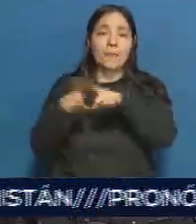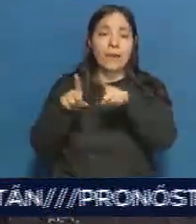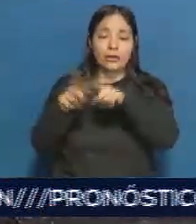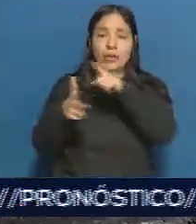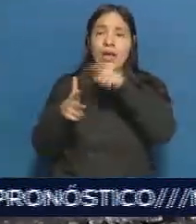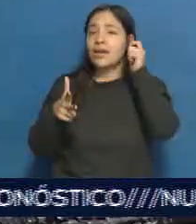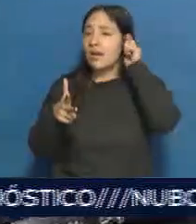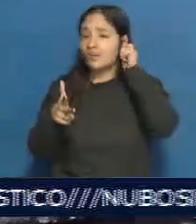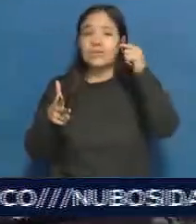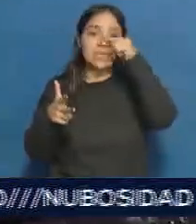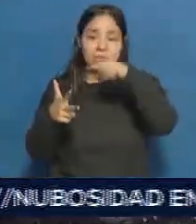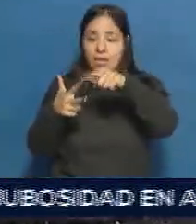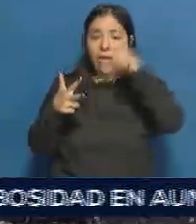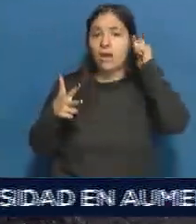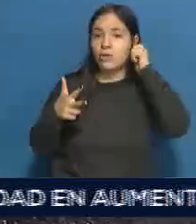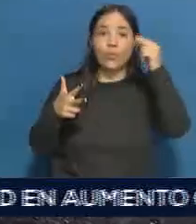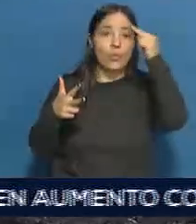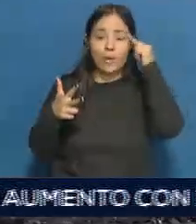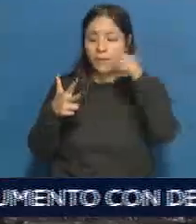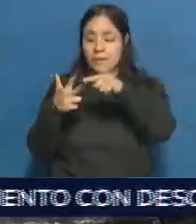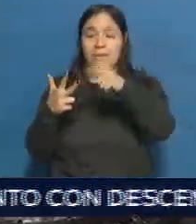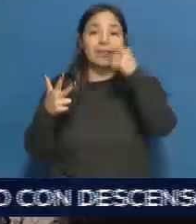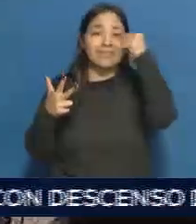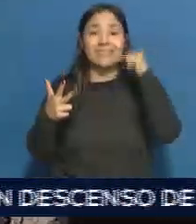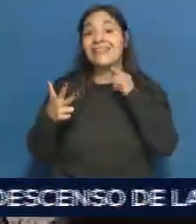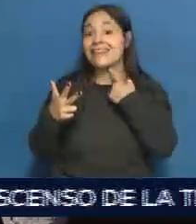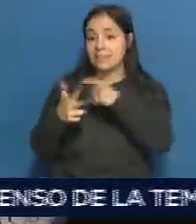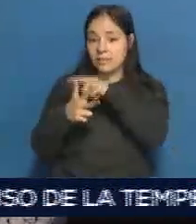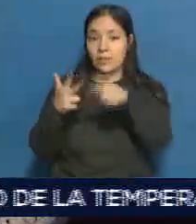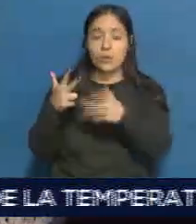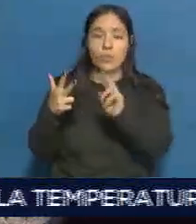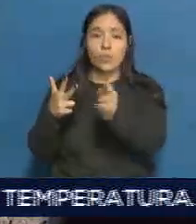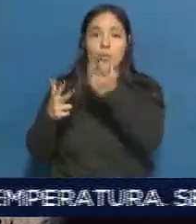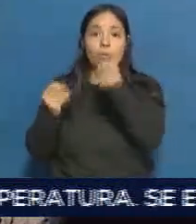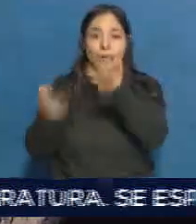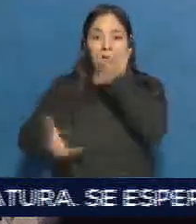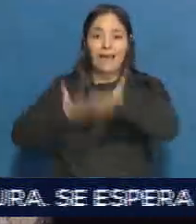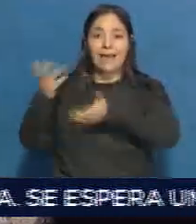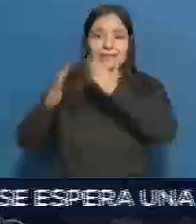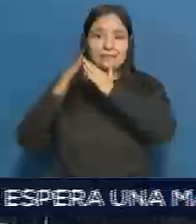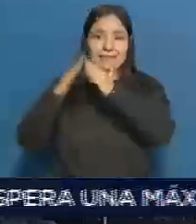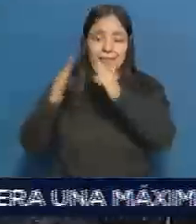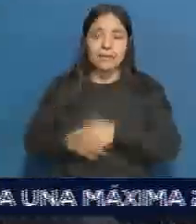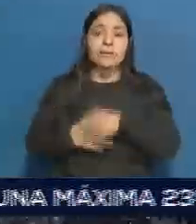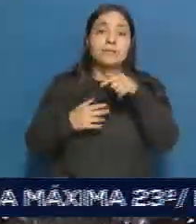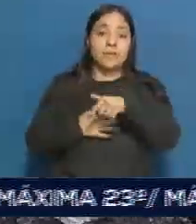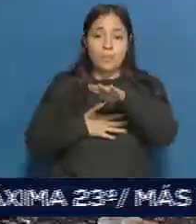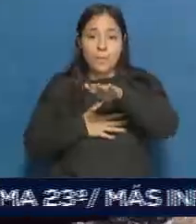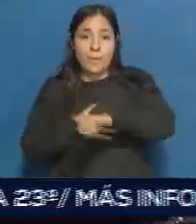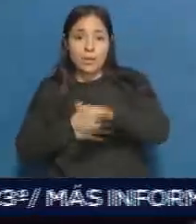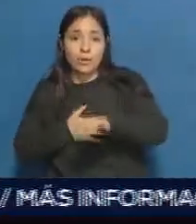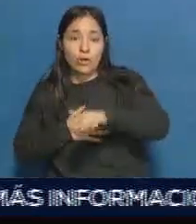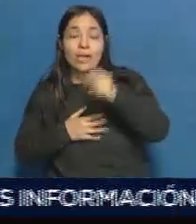murieron en un incendio en tunuyán ahora centra su situación en el estado de salud de la menor que logró escapar de las